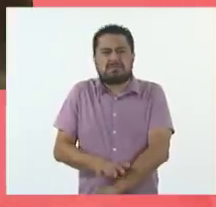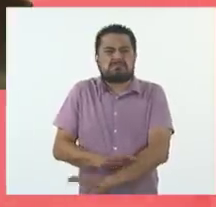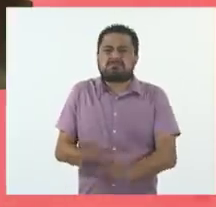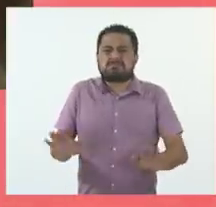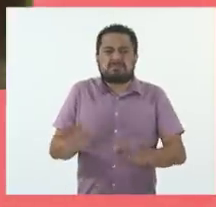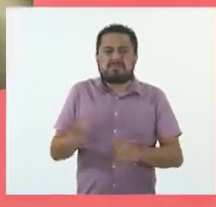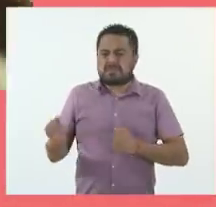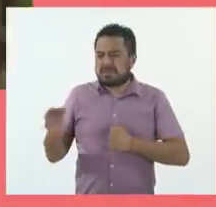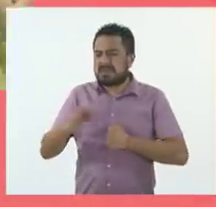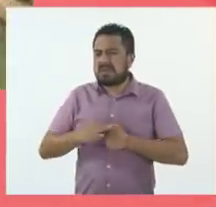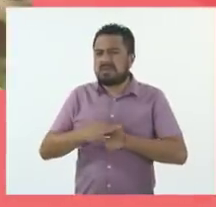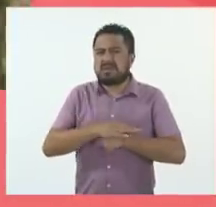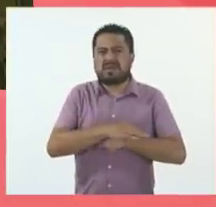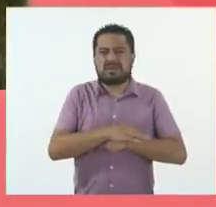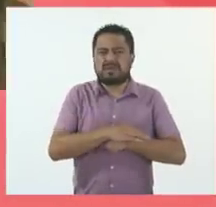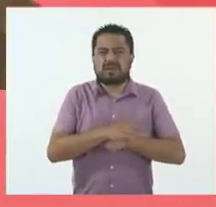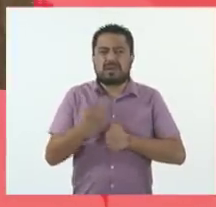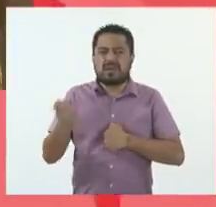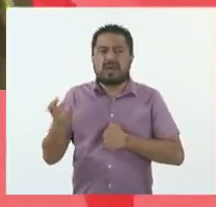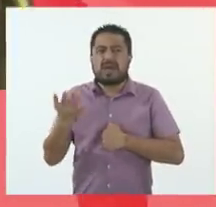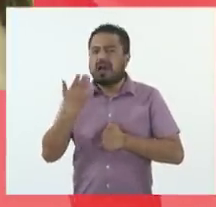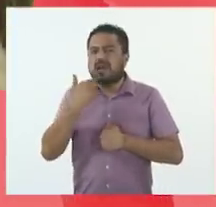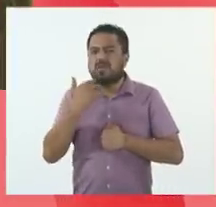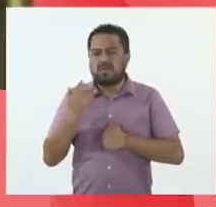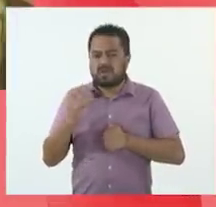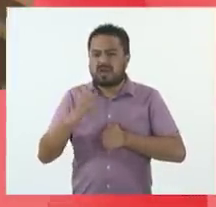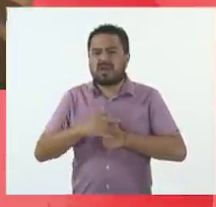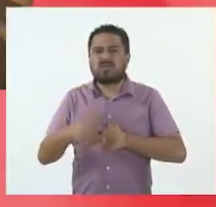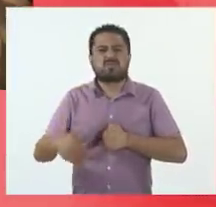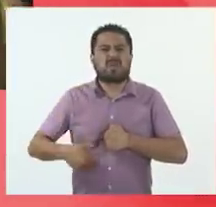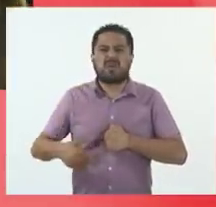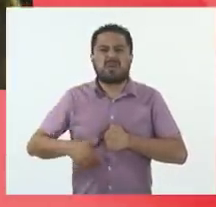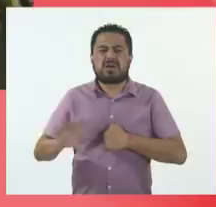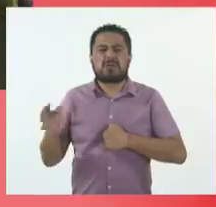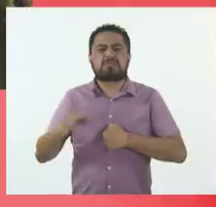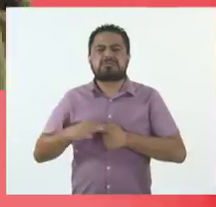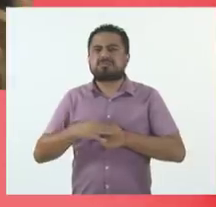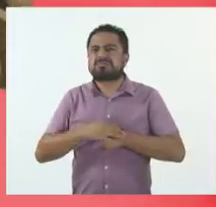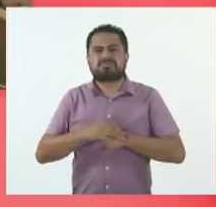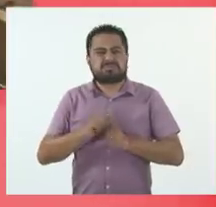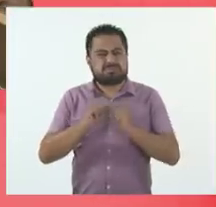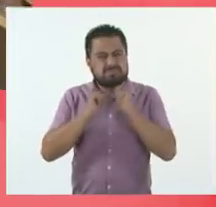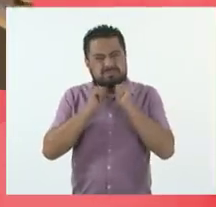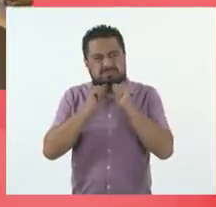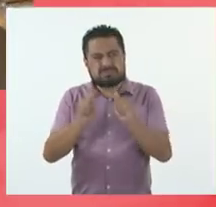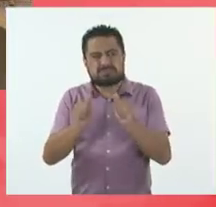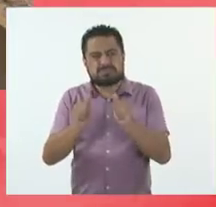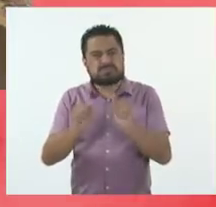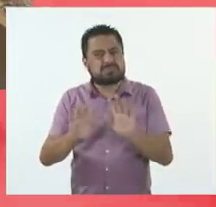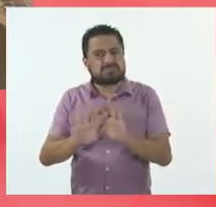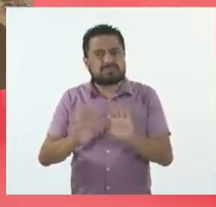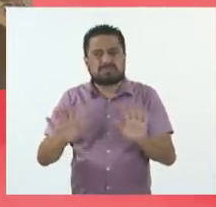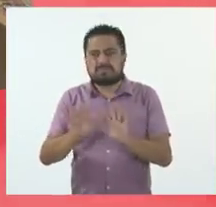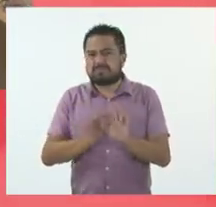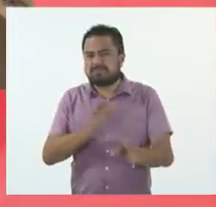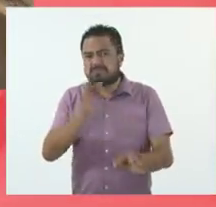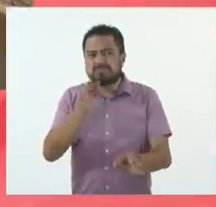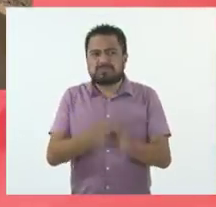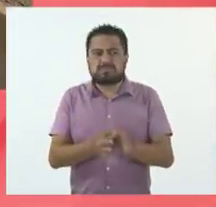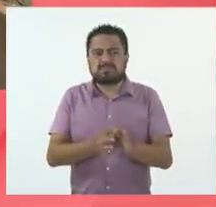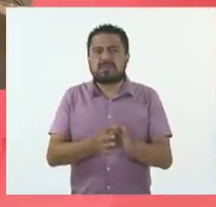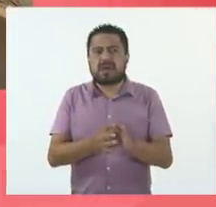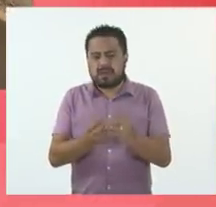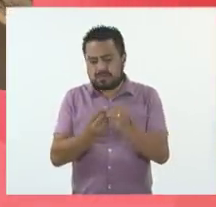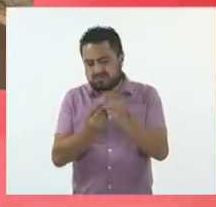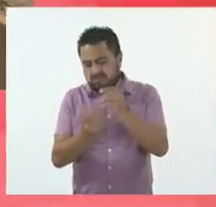les pica esto de aquí. Ya no pica, ya no les molesta nada, completamente nada, ¿eh? Aquí sí, todavía tiene el gabacito